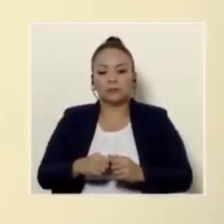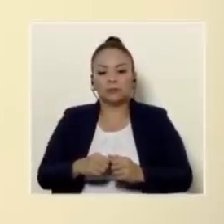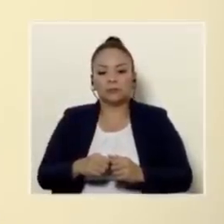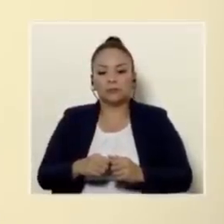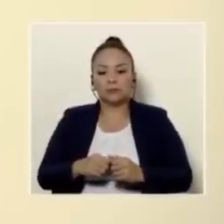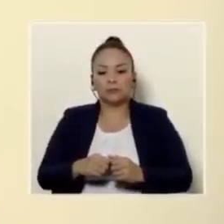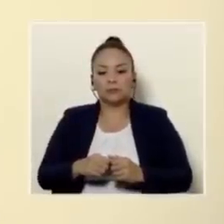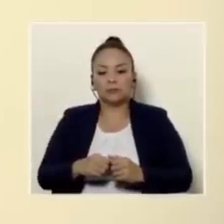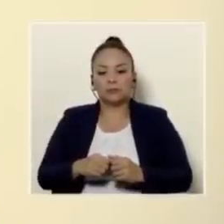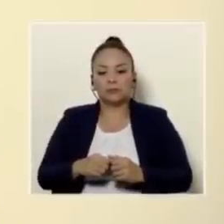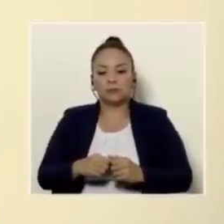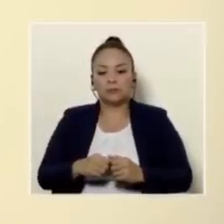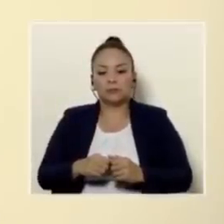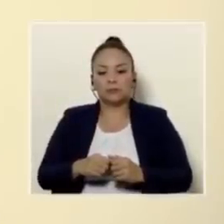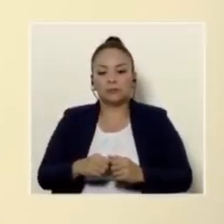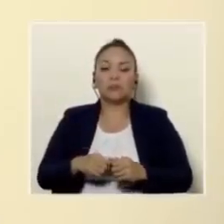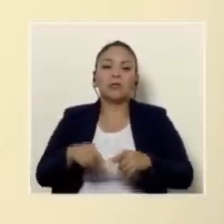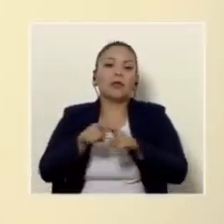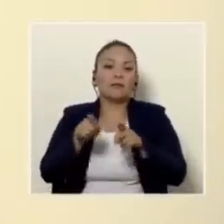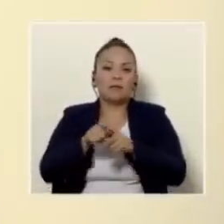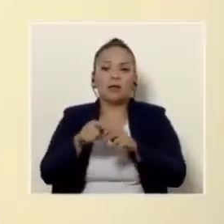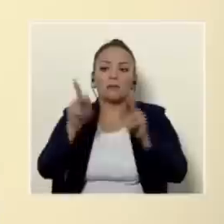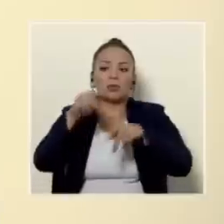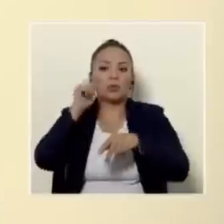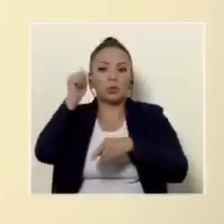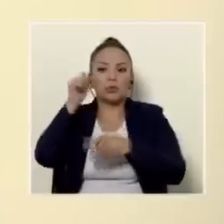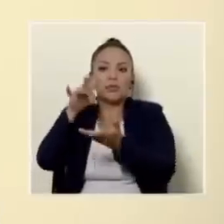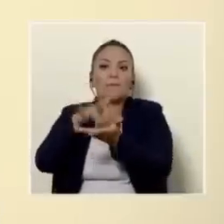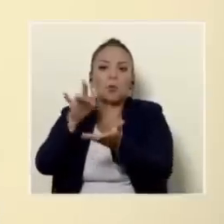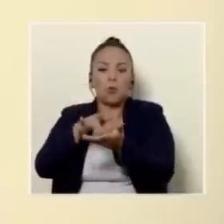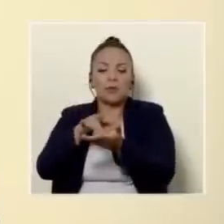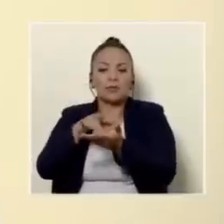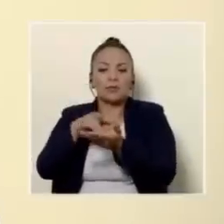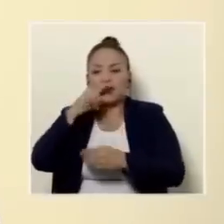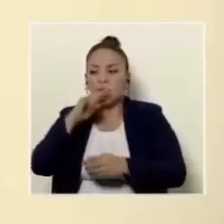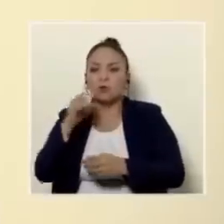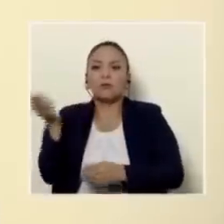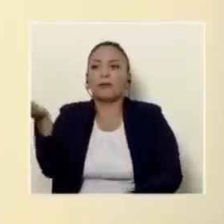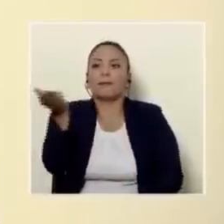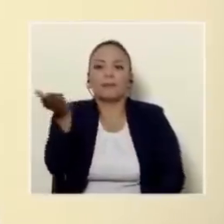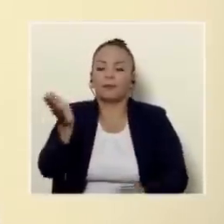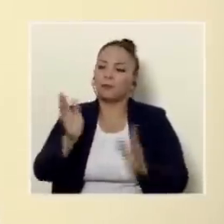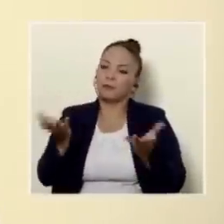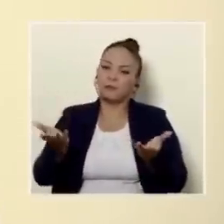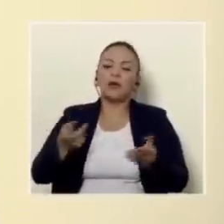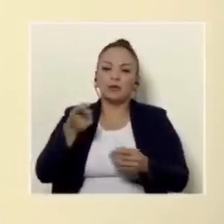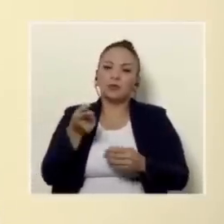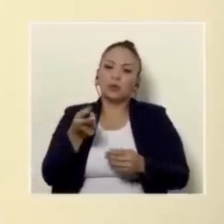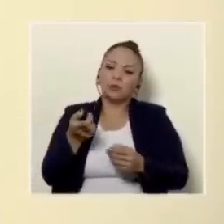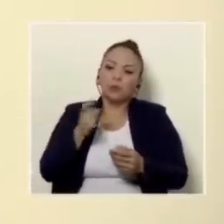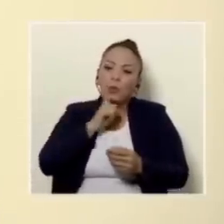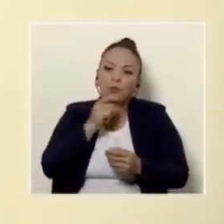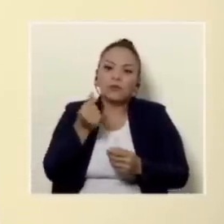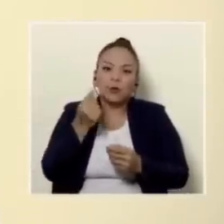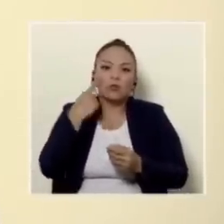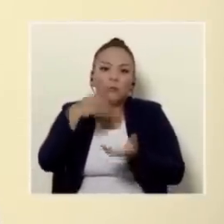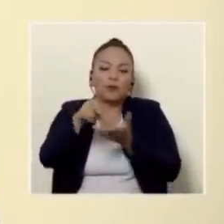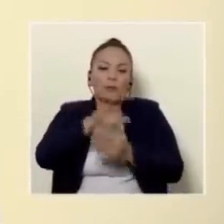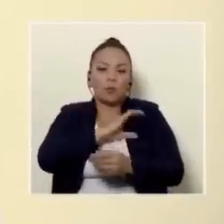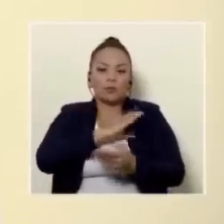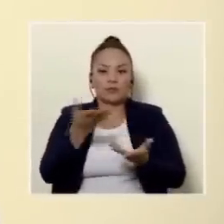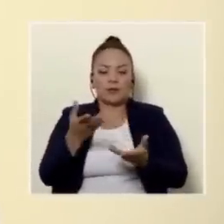sus custodios o sus para pedir dinero, bueno, eso cuesta recursos, es un policía que está haciendo eso.